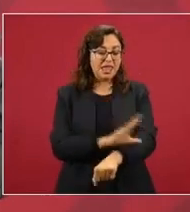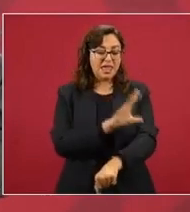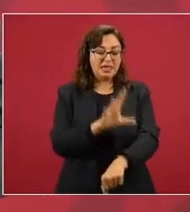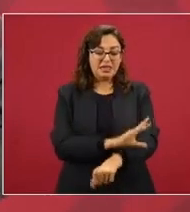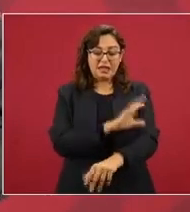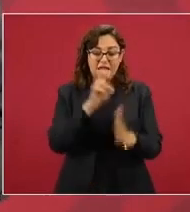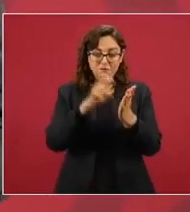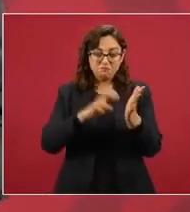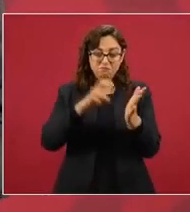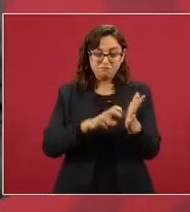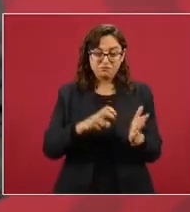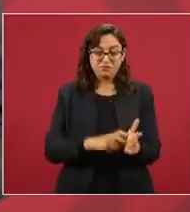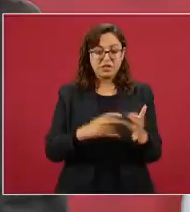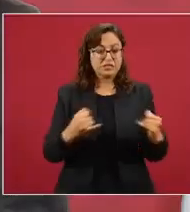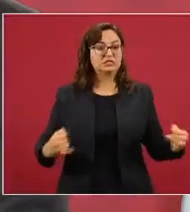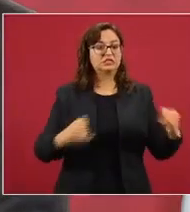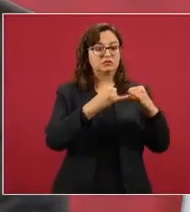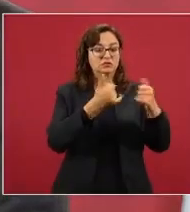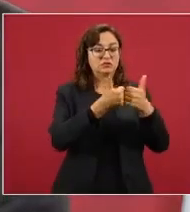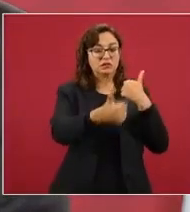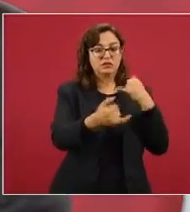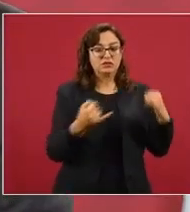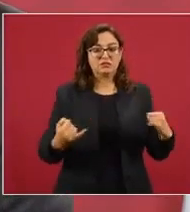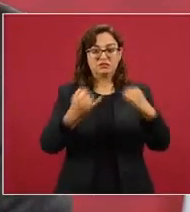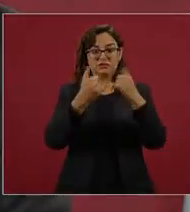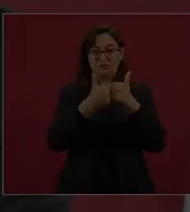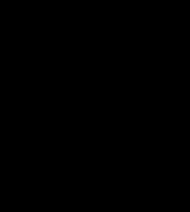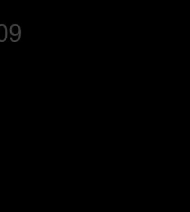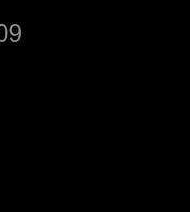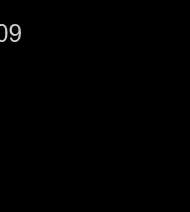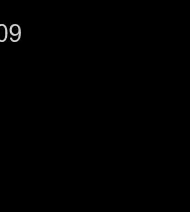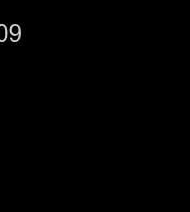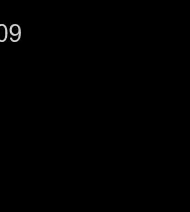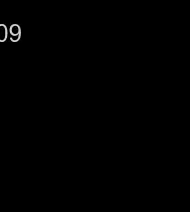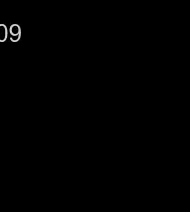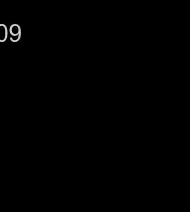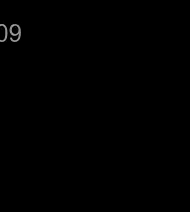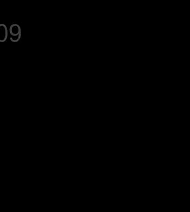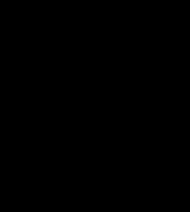crear órganos autónomos para todo.